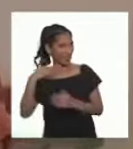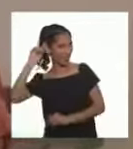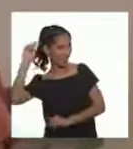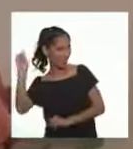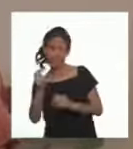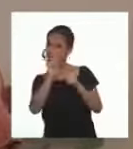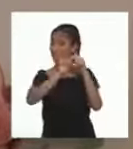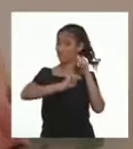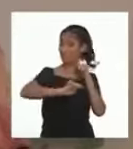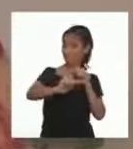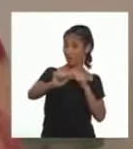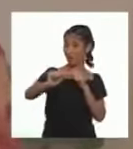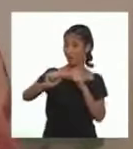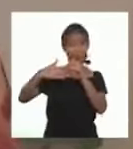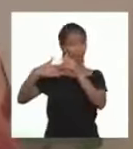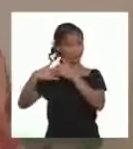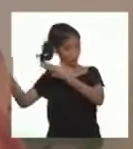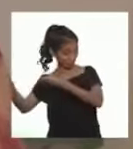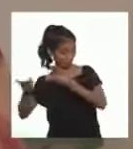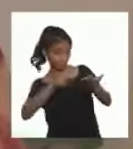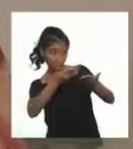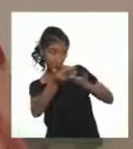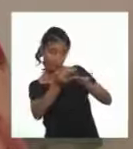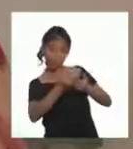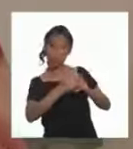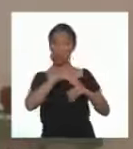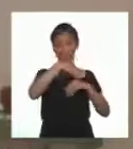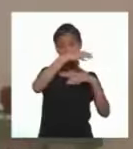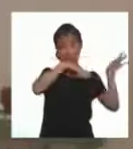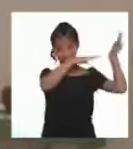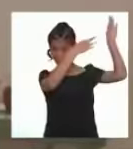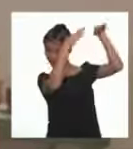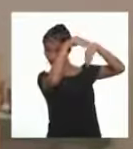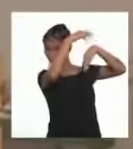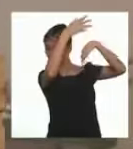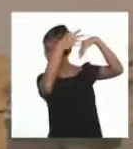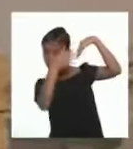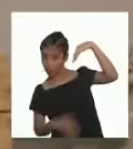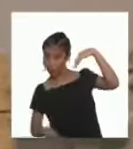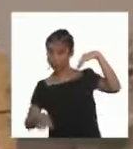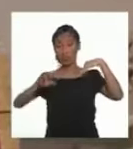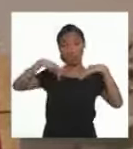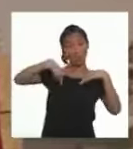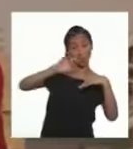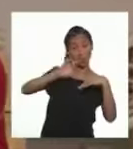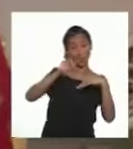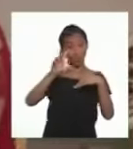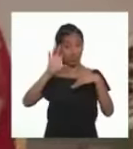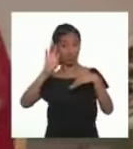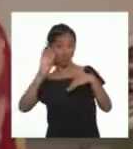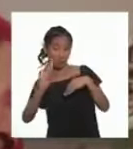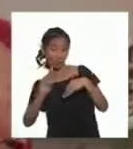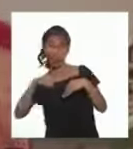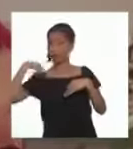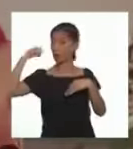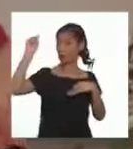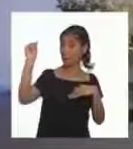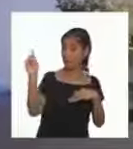como guía turístico fue en la catarata Picaflor. ¡Ay! Fue la primera vez que me bañé en una